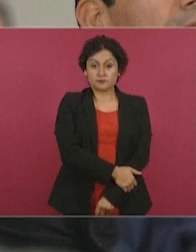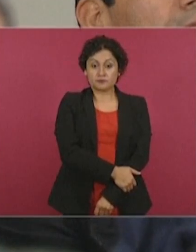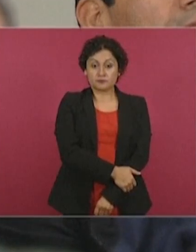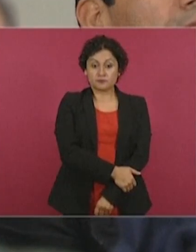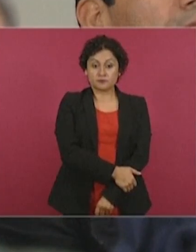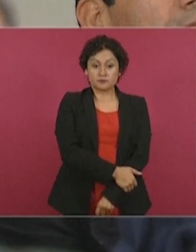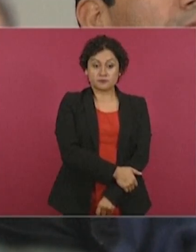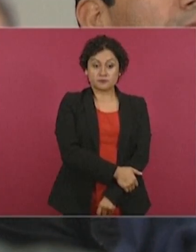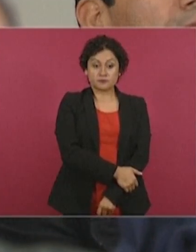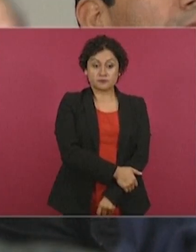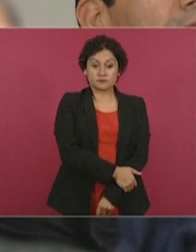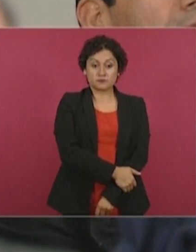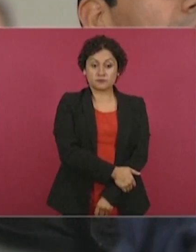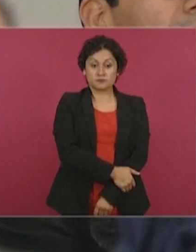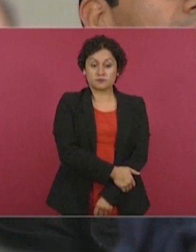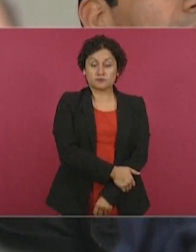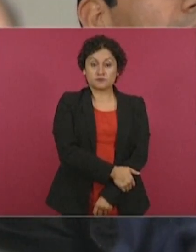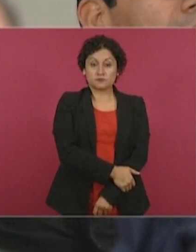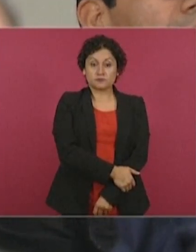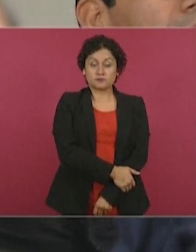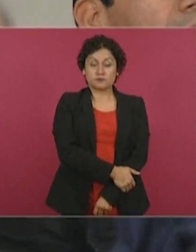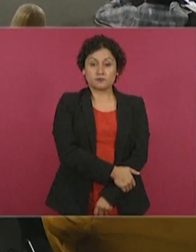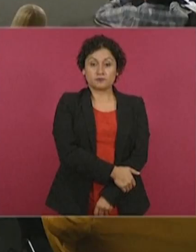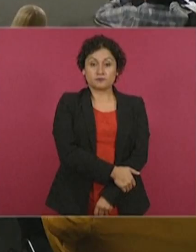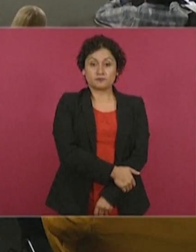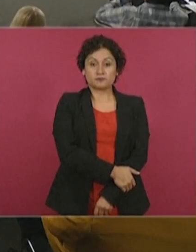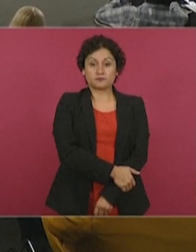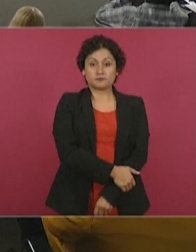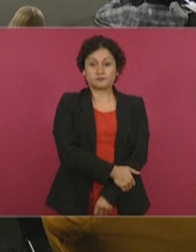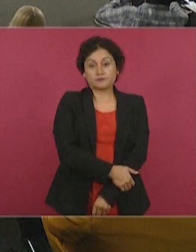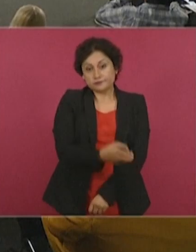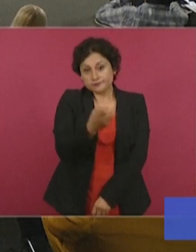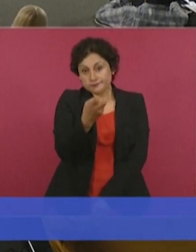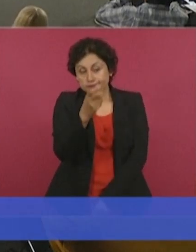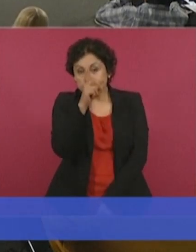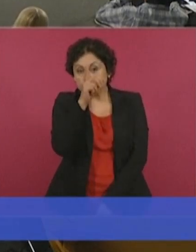ciertos documentos con partes de esa noche. Pues no fue cierto.